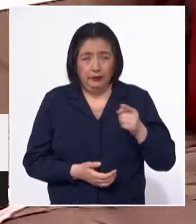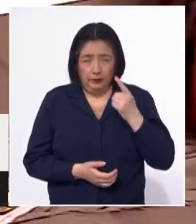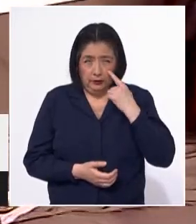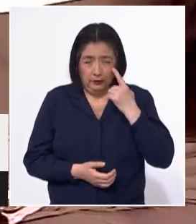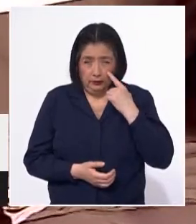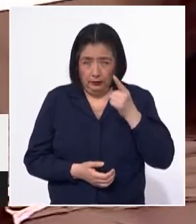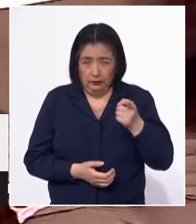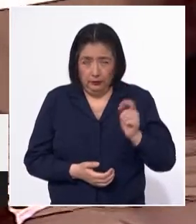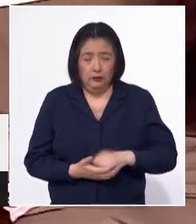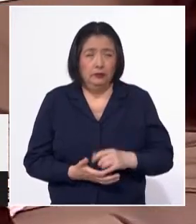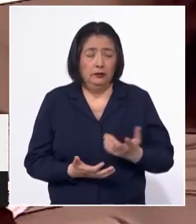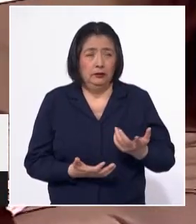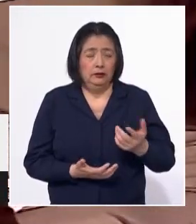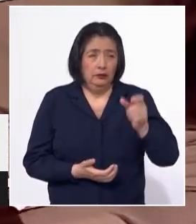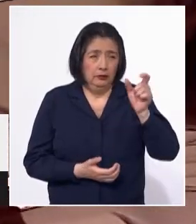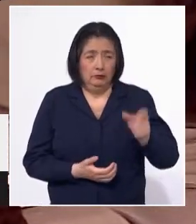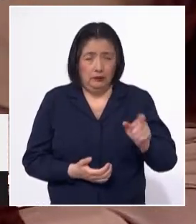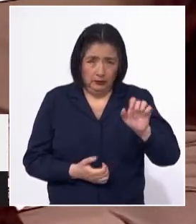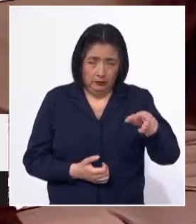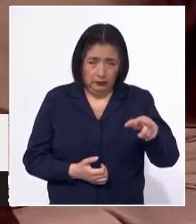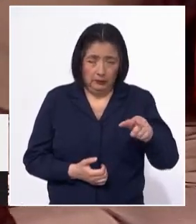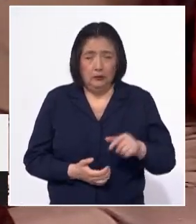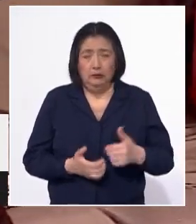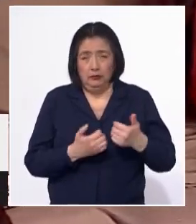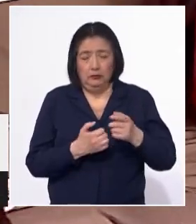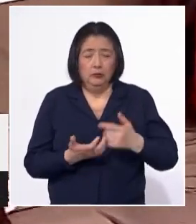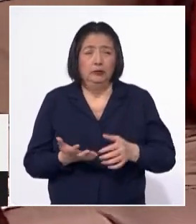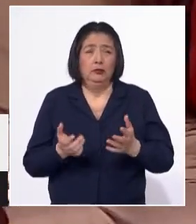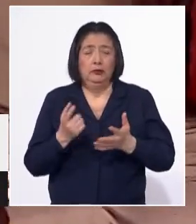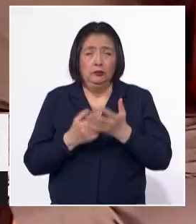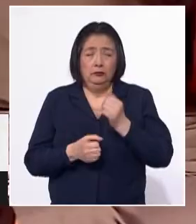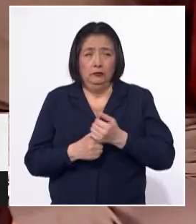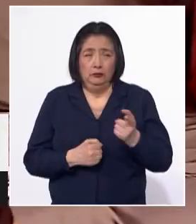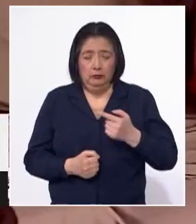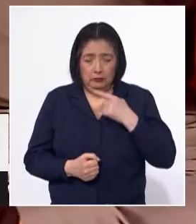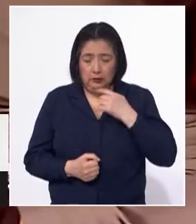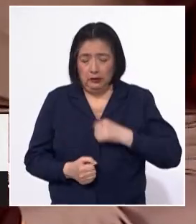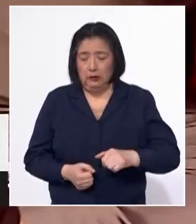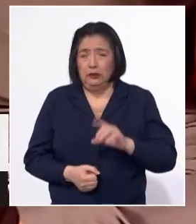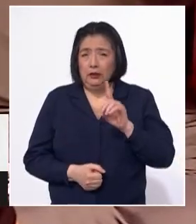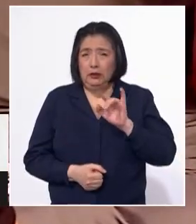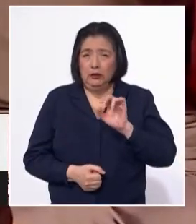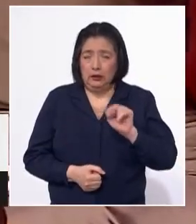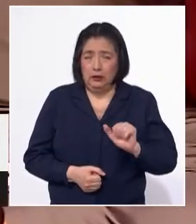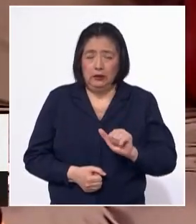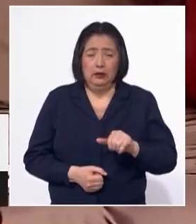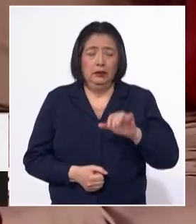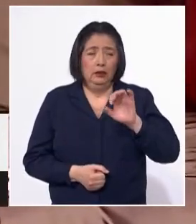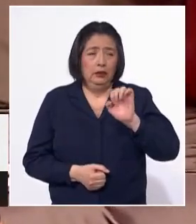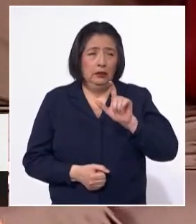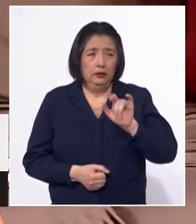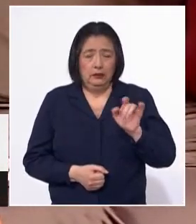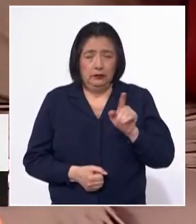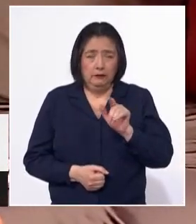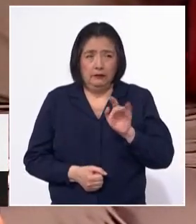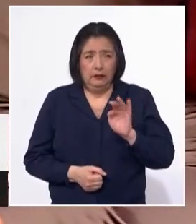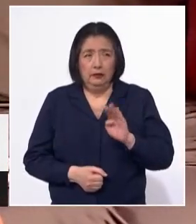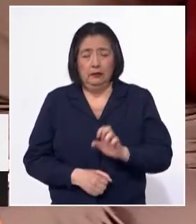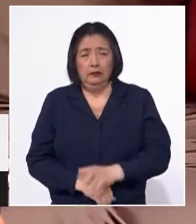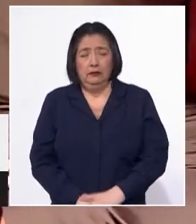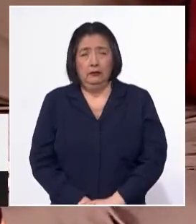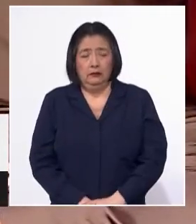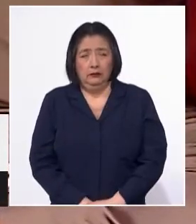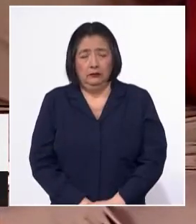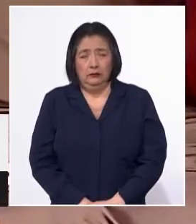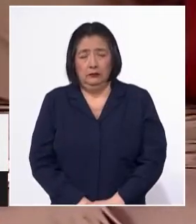conocida de él y su persona de confianza. ¿Cuál es su nombre? Digo, mi hija es Diana Elizabeth Tello Castillo. Esperemos